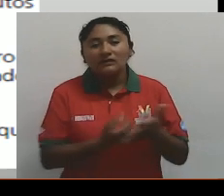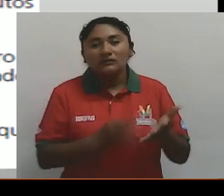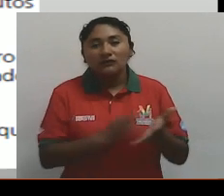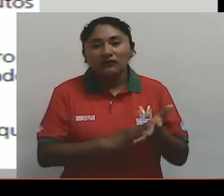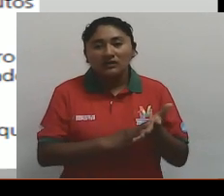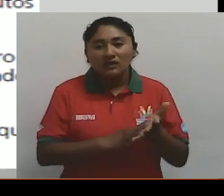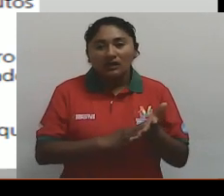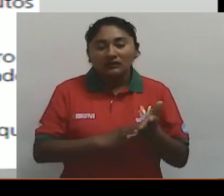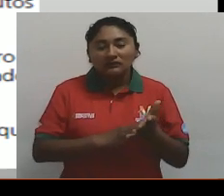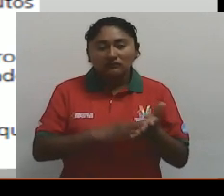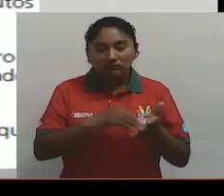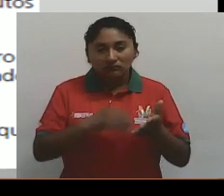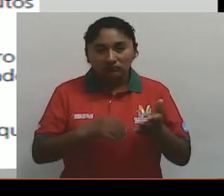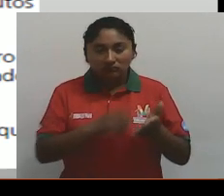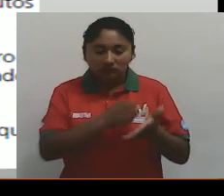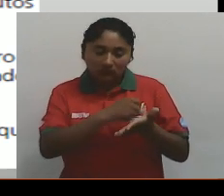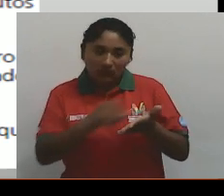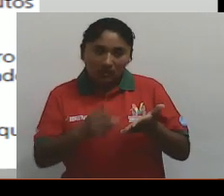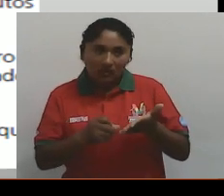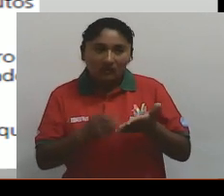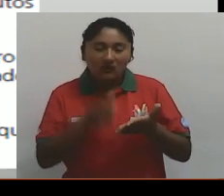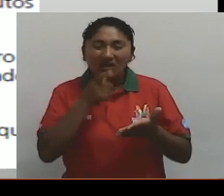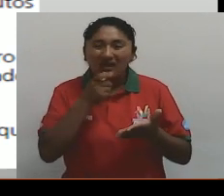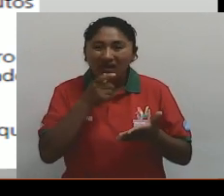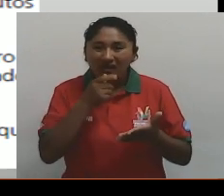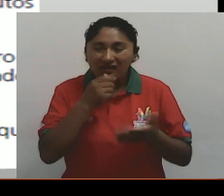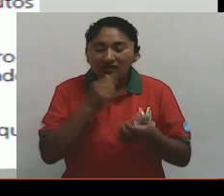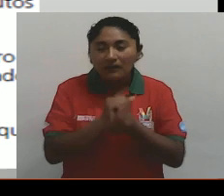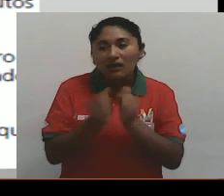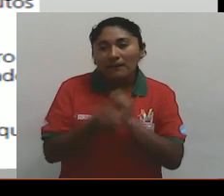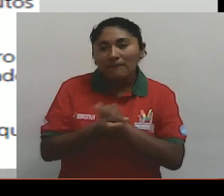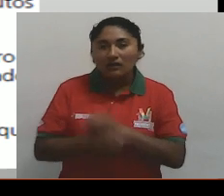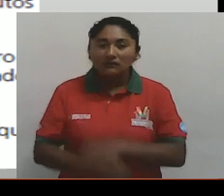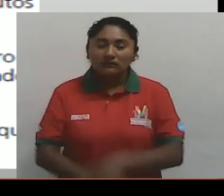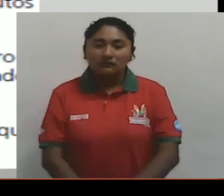planilla de anotación como una sustitución regular.